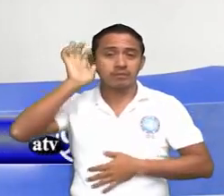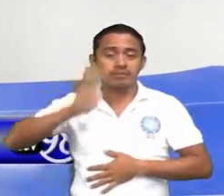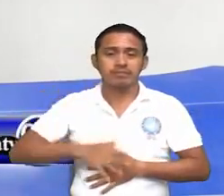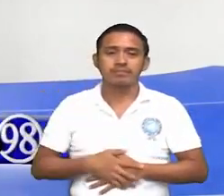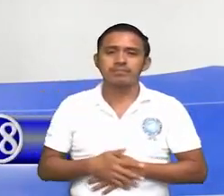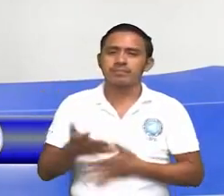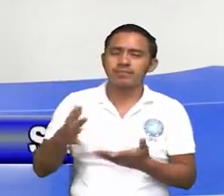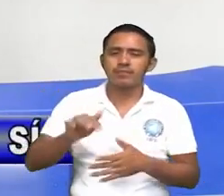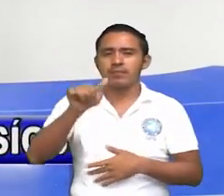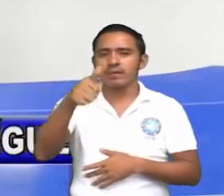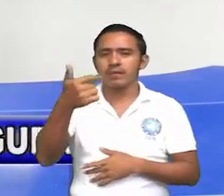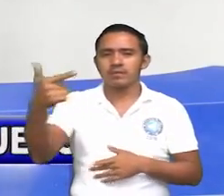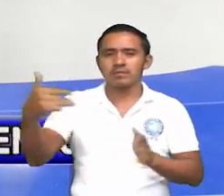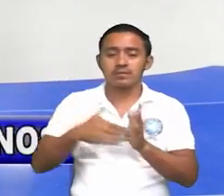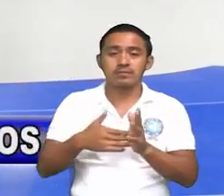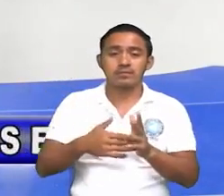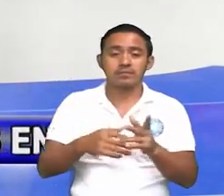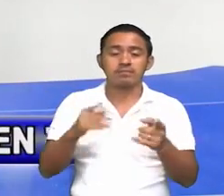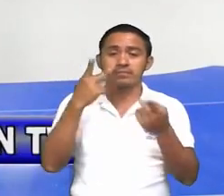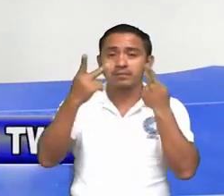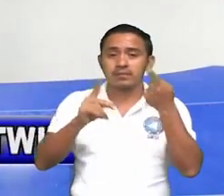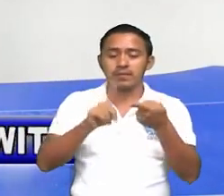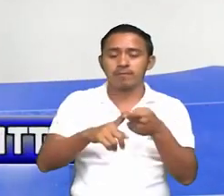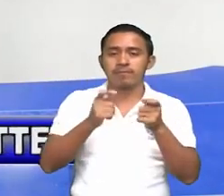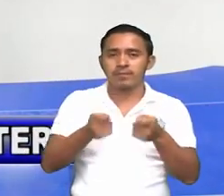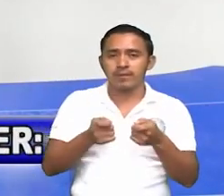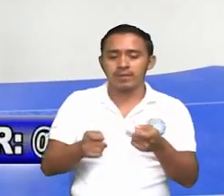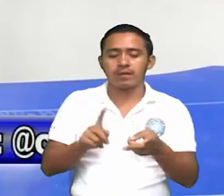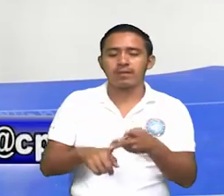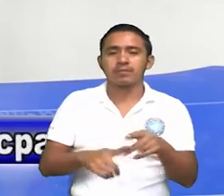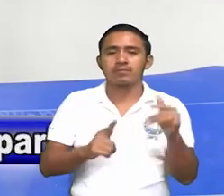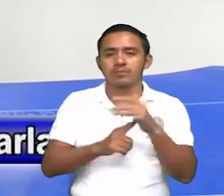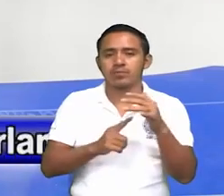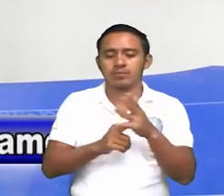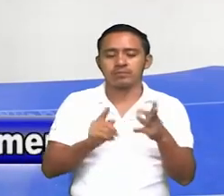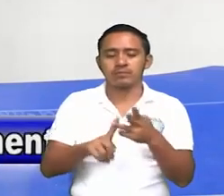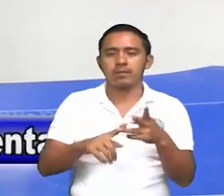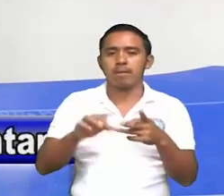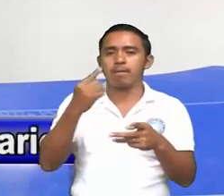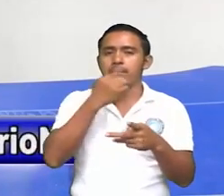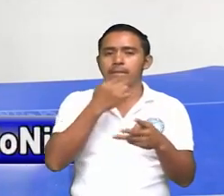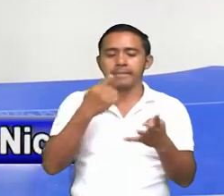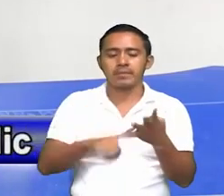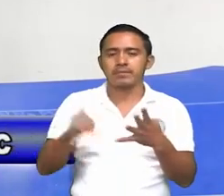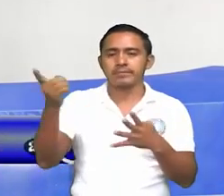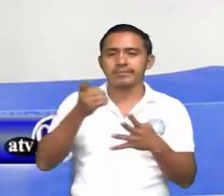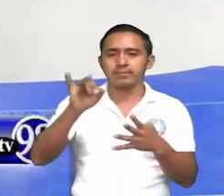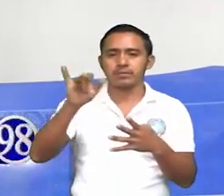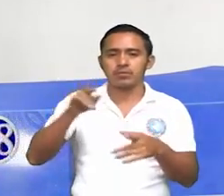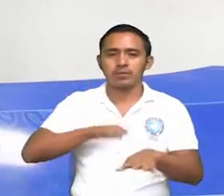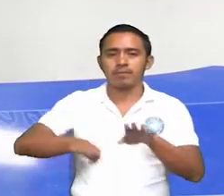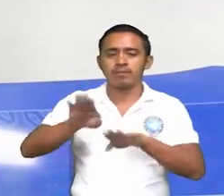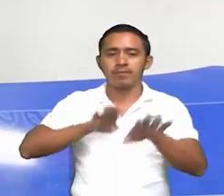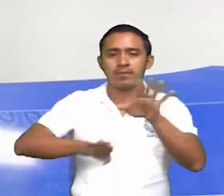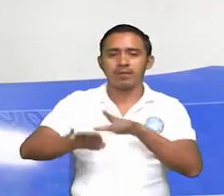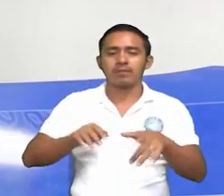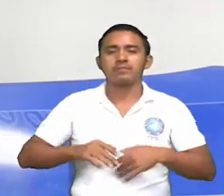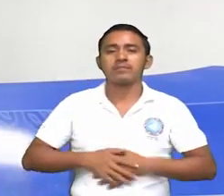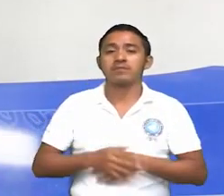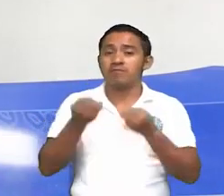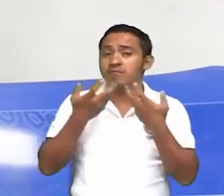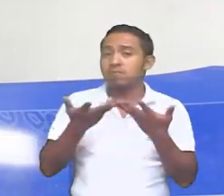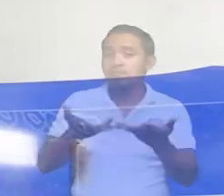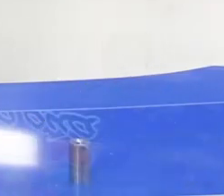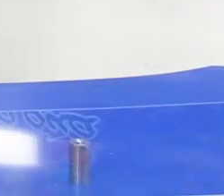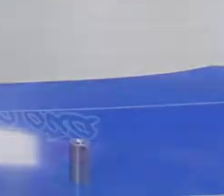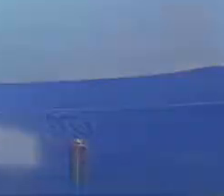67.000 personas visitaron Granada, Pochomil, La Boquita, Silonen, Giluá y El Trapiche. Así nos cuenta Jonathan Castro en el siguiente